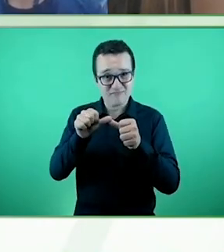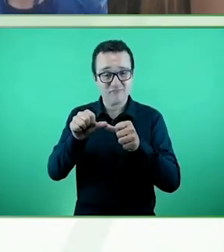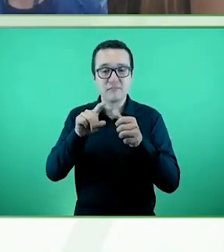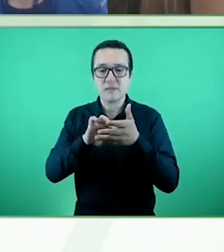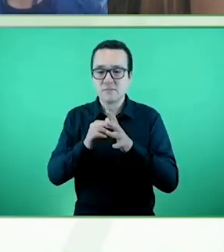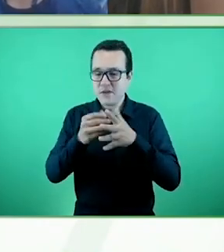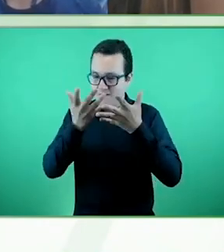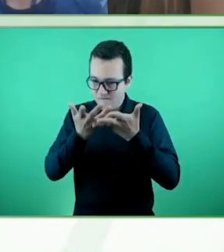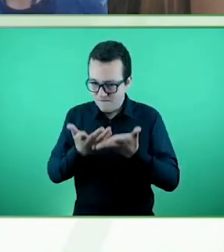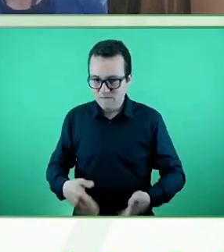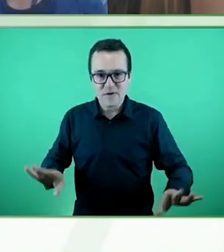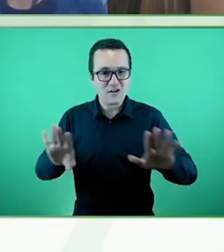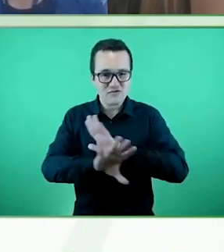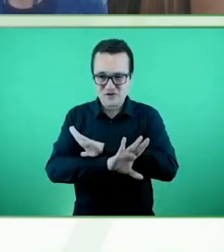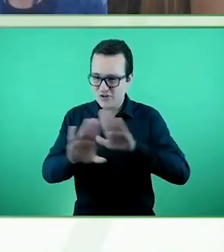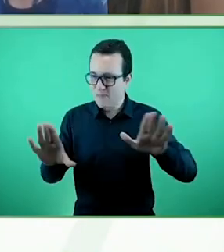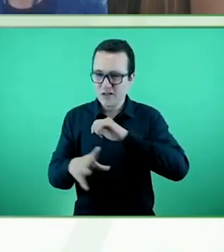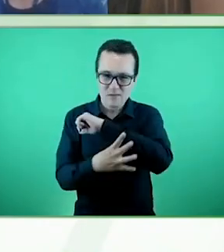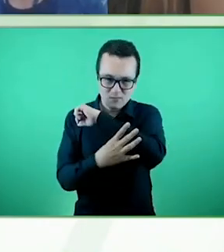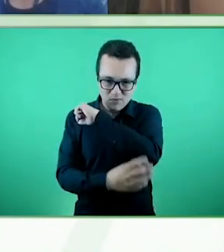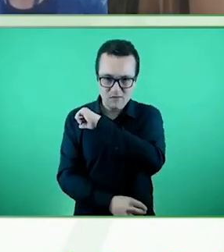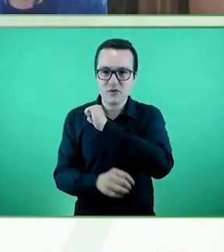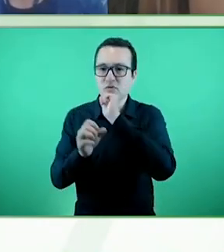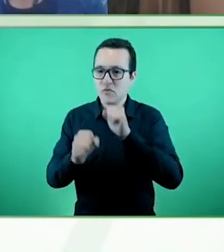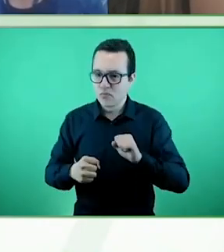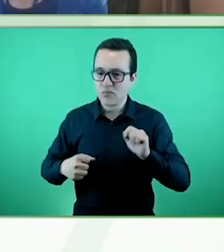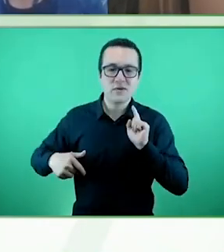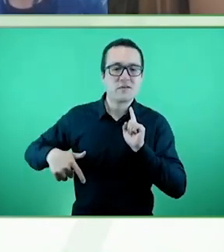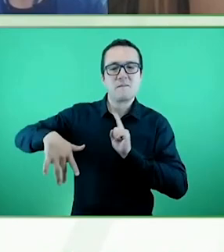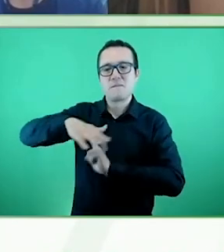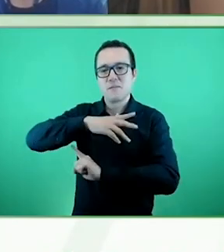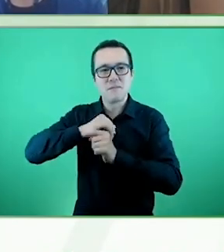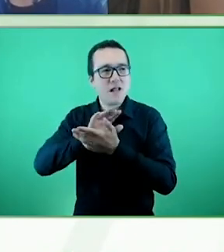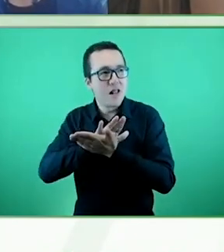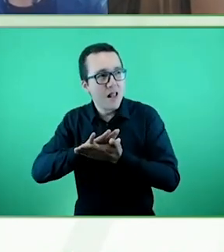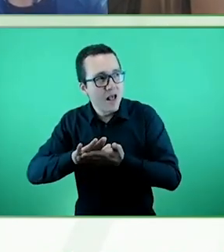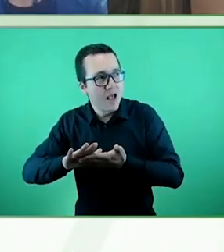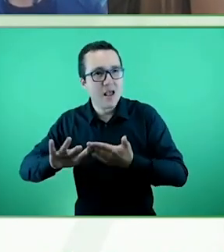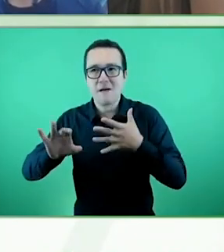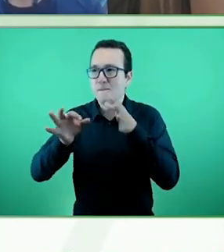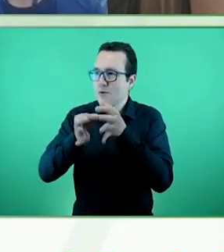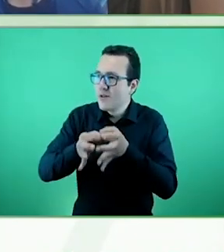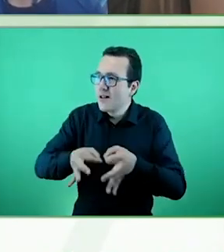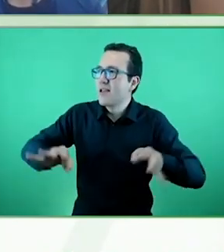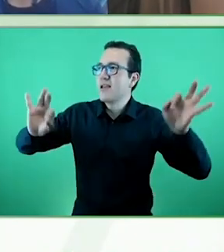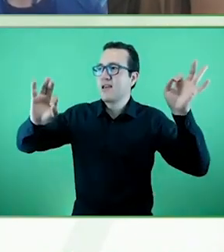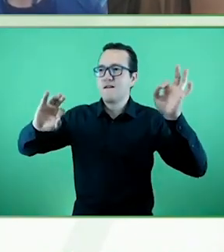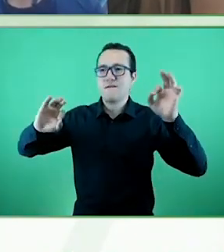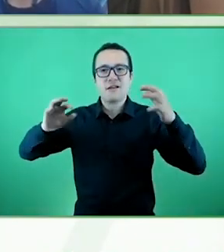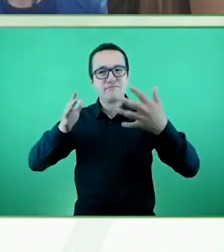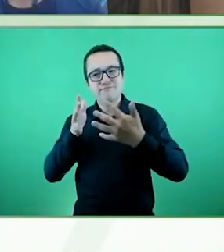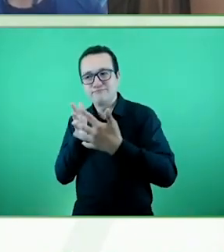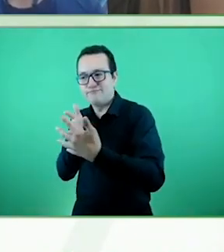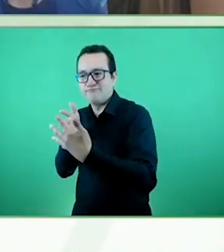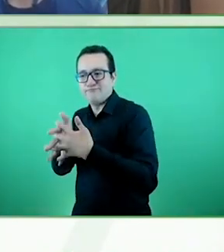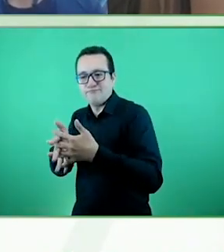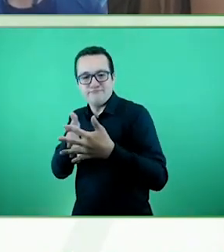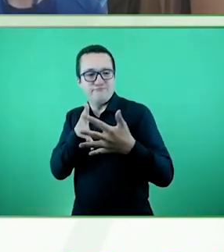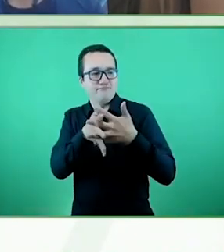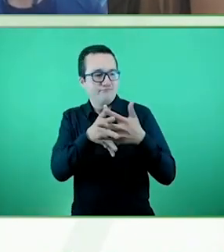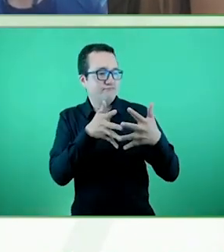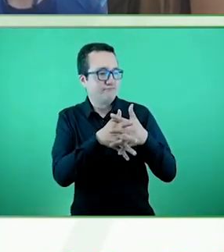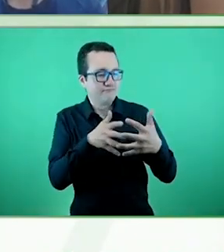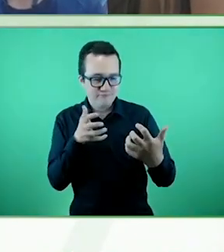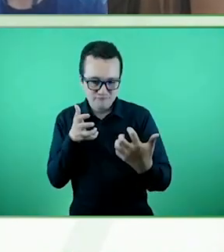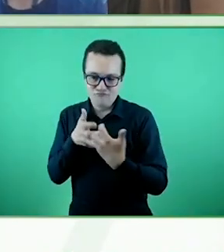podamos trabajar por un medio ambiente más limpio, más libre y más adecuado para todos nosotros, donde también la innovación y